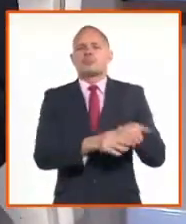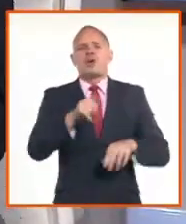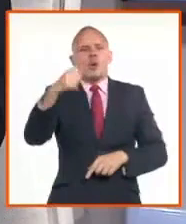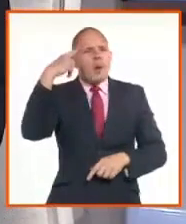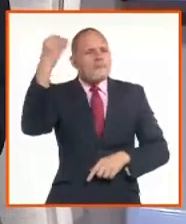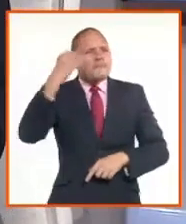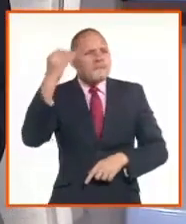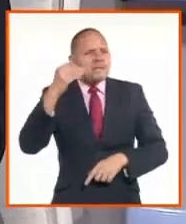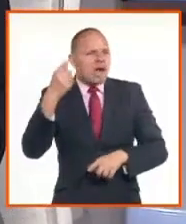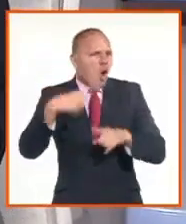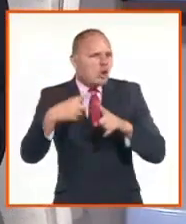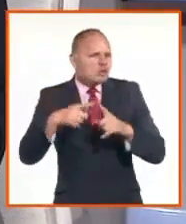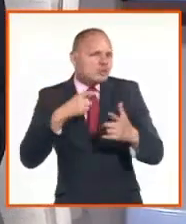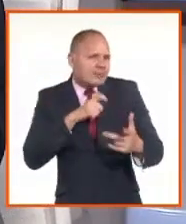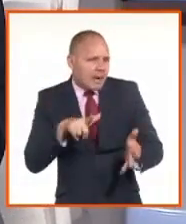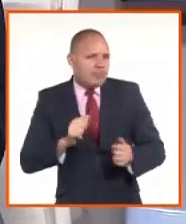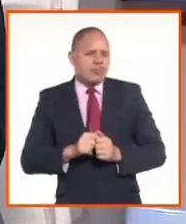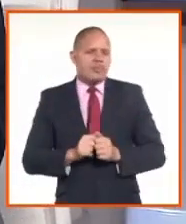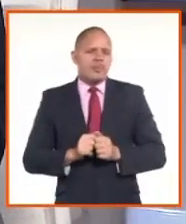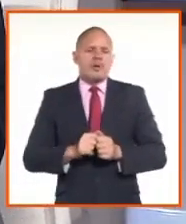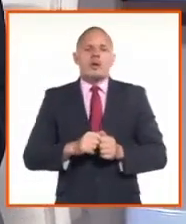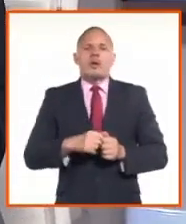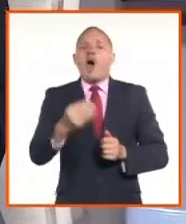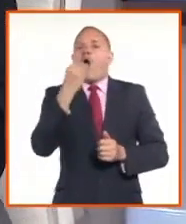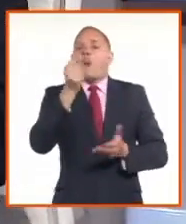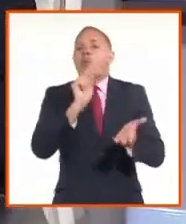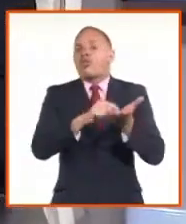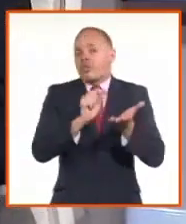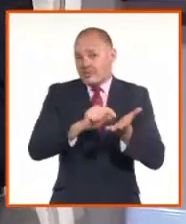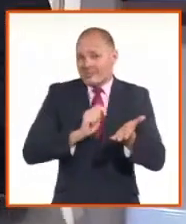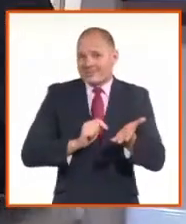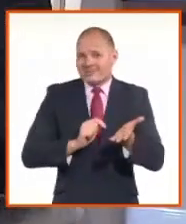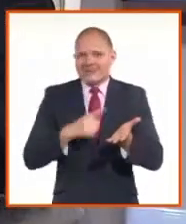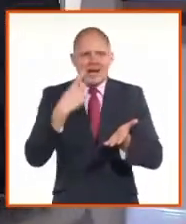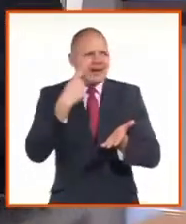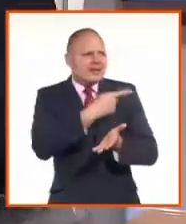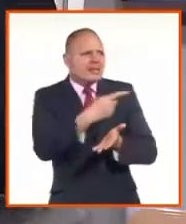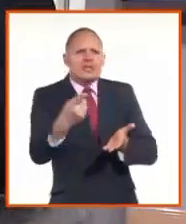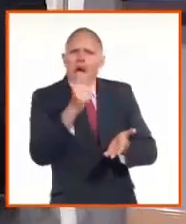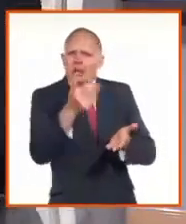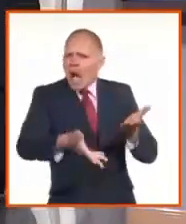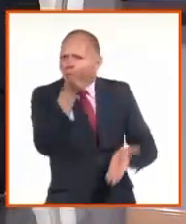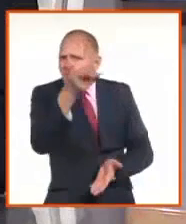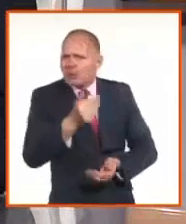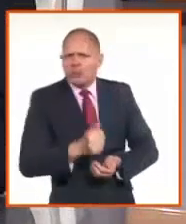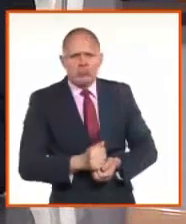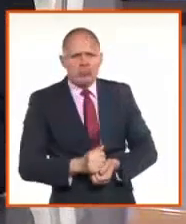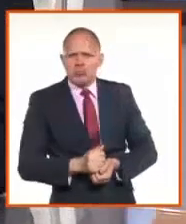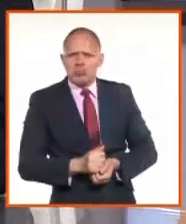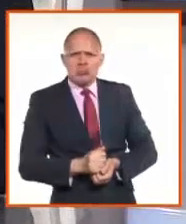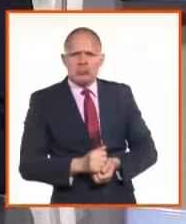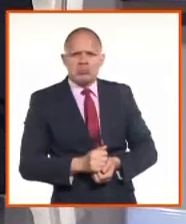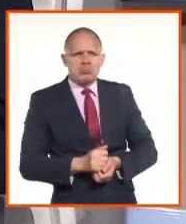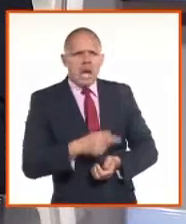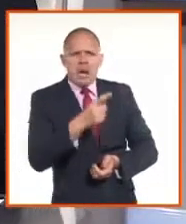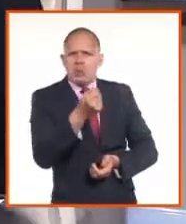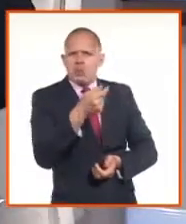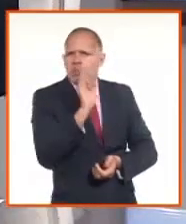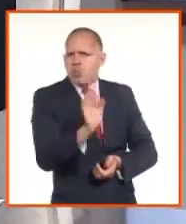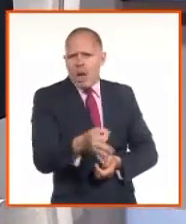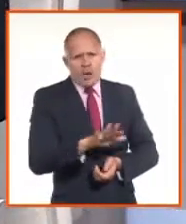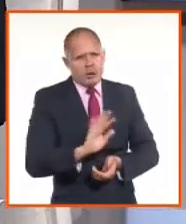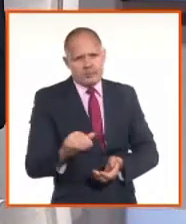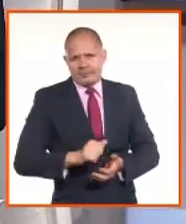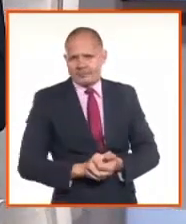les está incrementando los precios a las tiendas en pesos cubanos ni zetas o sea no hay un no hay un crecimiento del nivel de precio de la economía